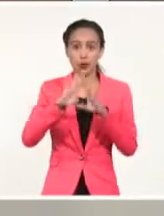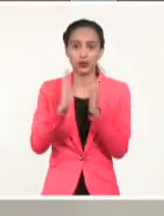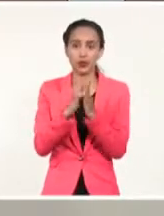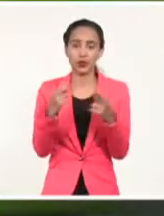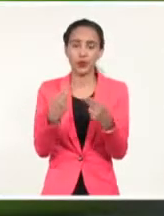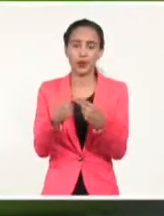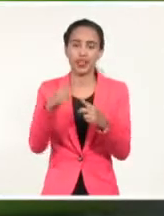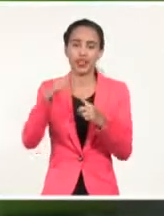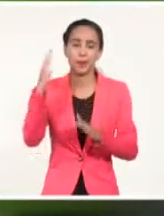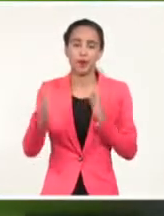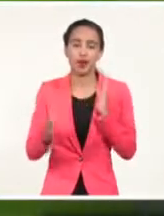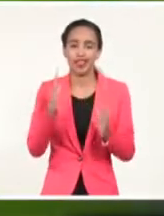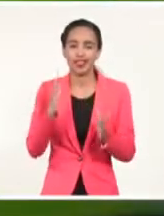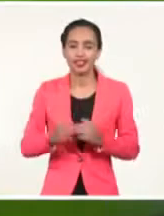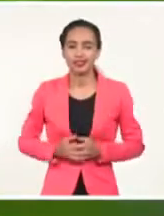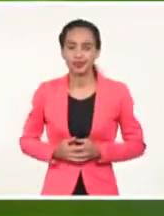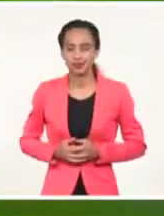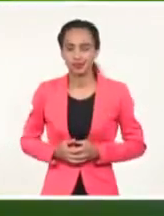temporada.